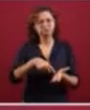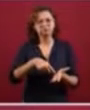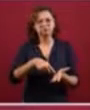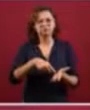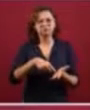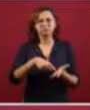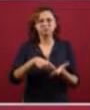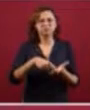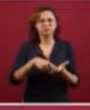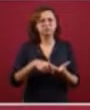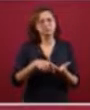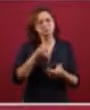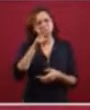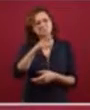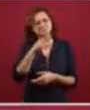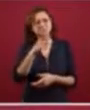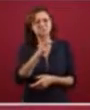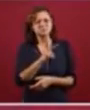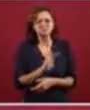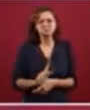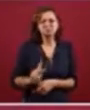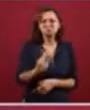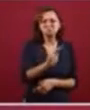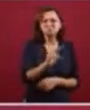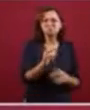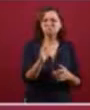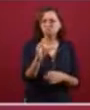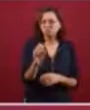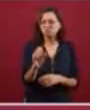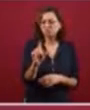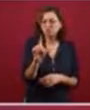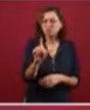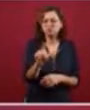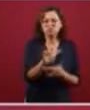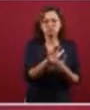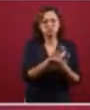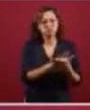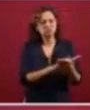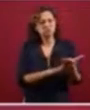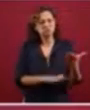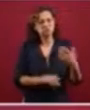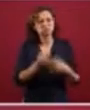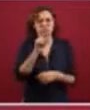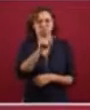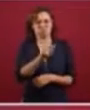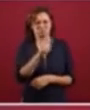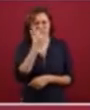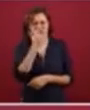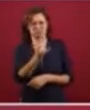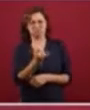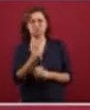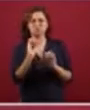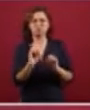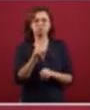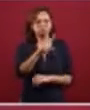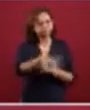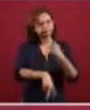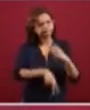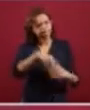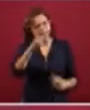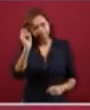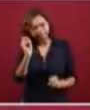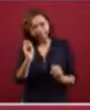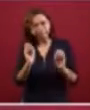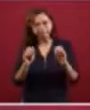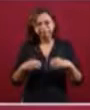colonias populares, en donde no habita nadie. Todo eso